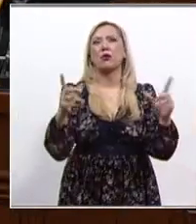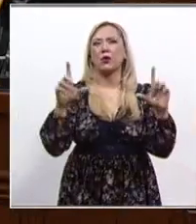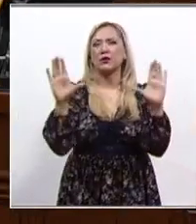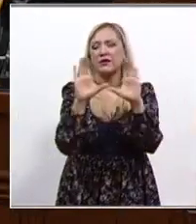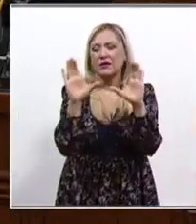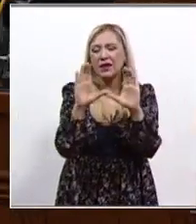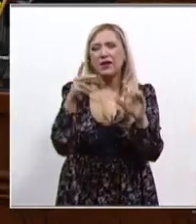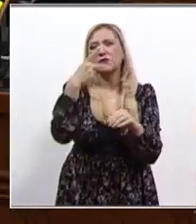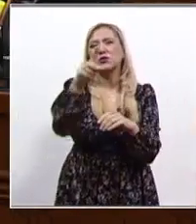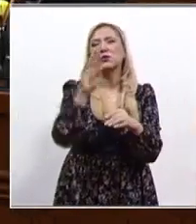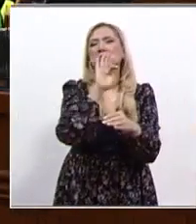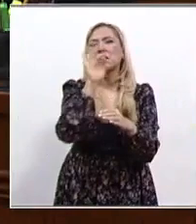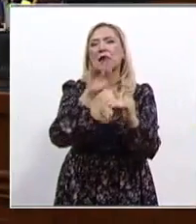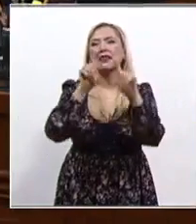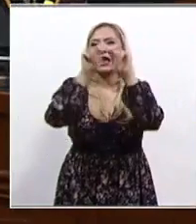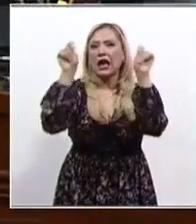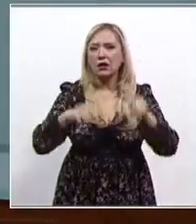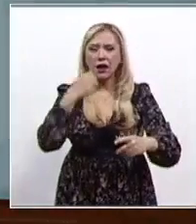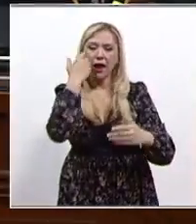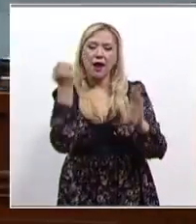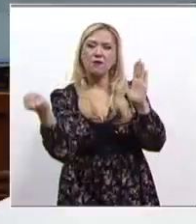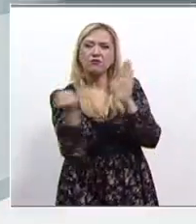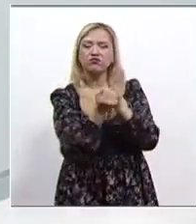escuchar parte de lo que dijo la ministra ponente.